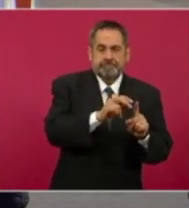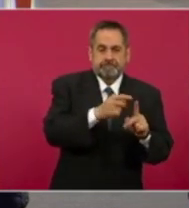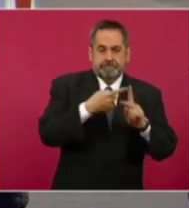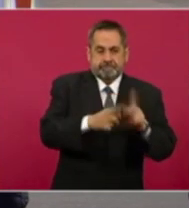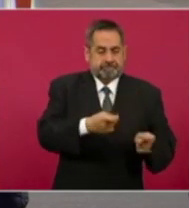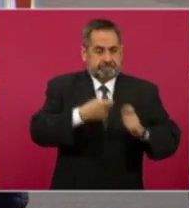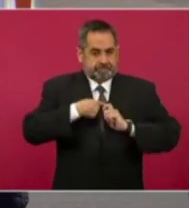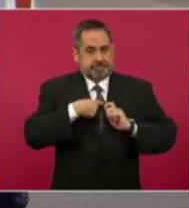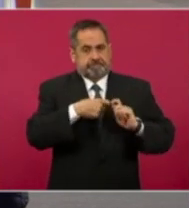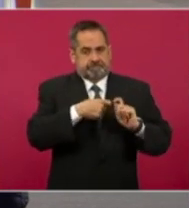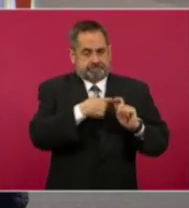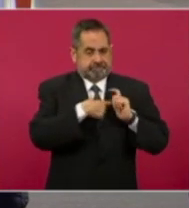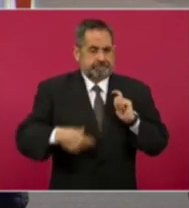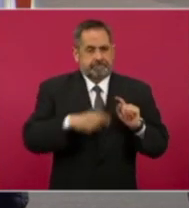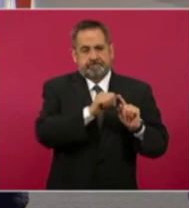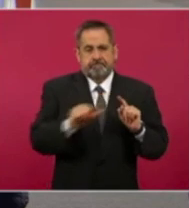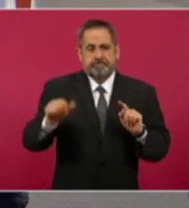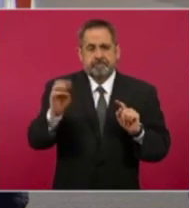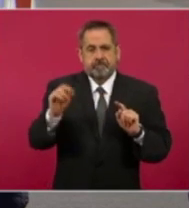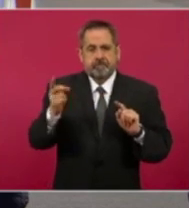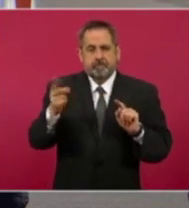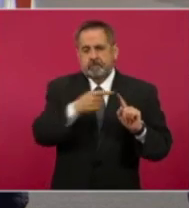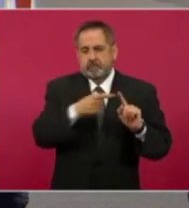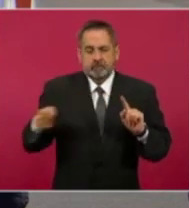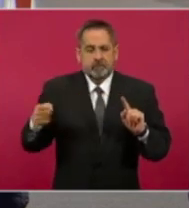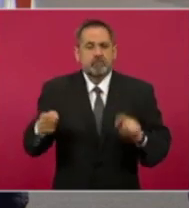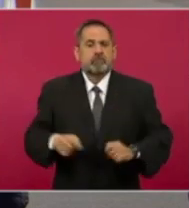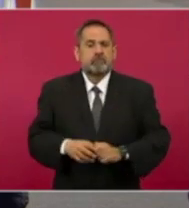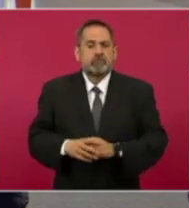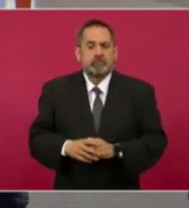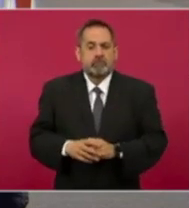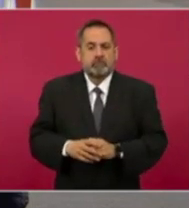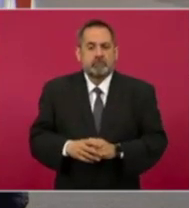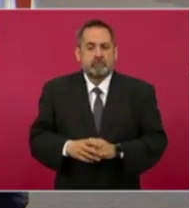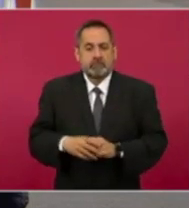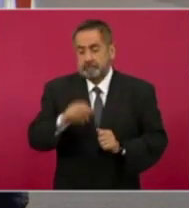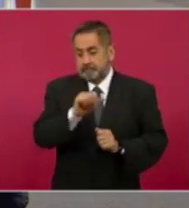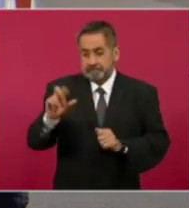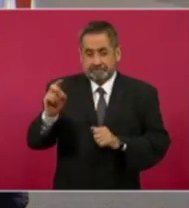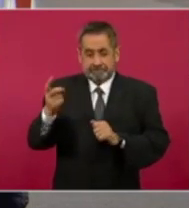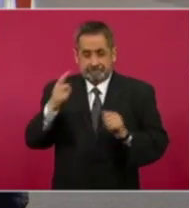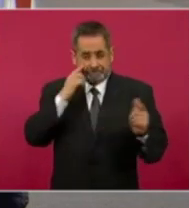entramos al 9 de diciembre. Sí, pero si lo pones al 30,